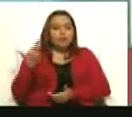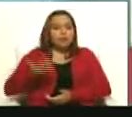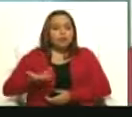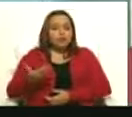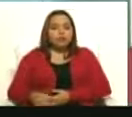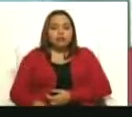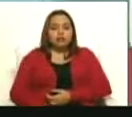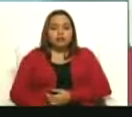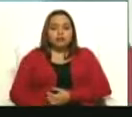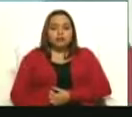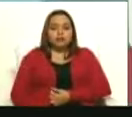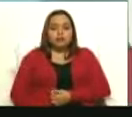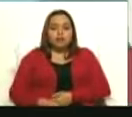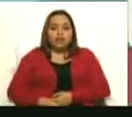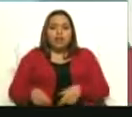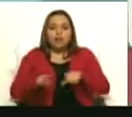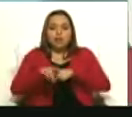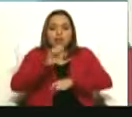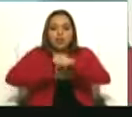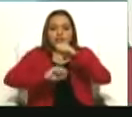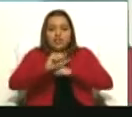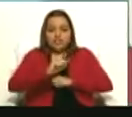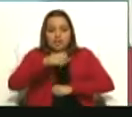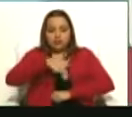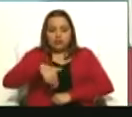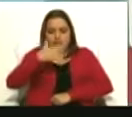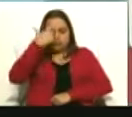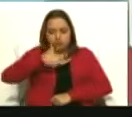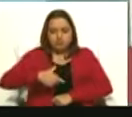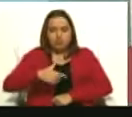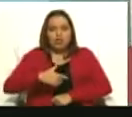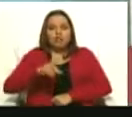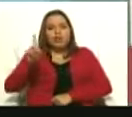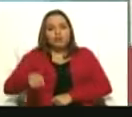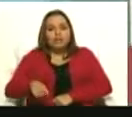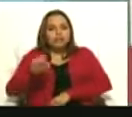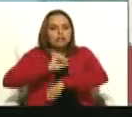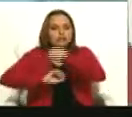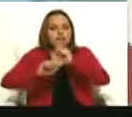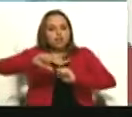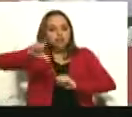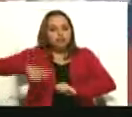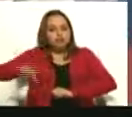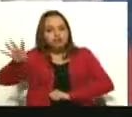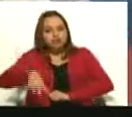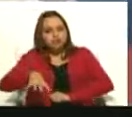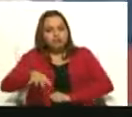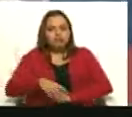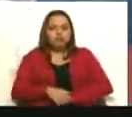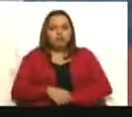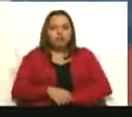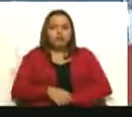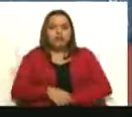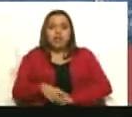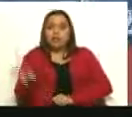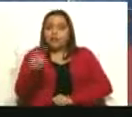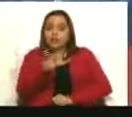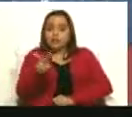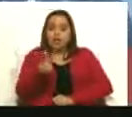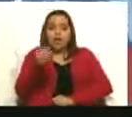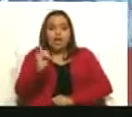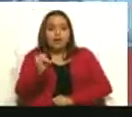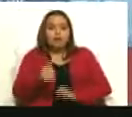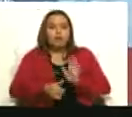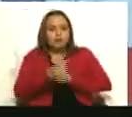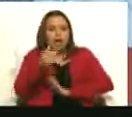trascendental, como es la defensa de nuestra integridad territorial. Donde además Venezuela tiene más